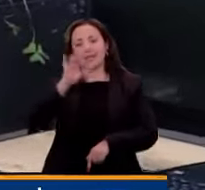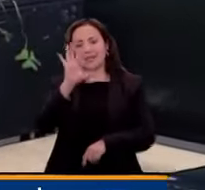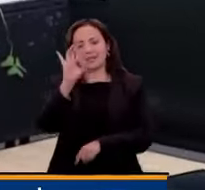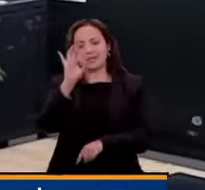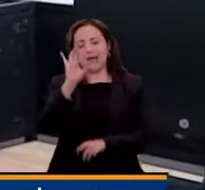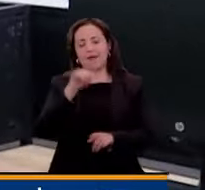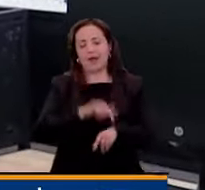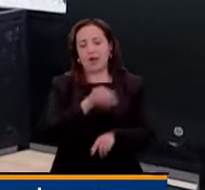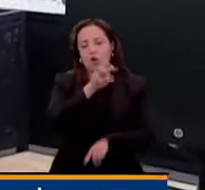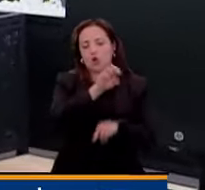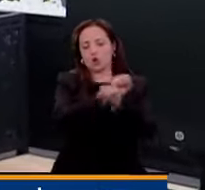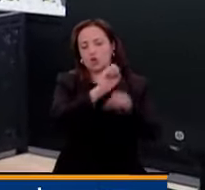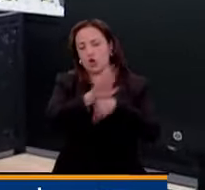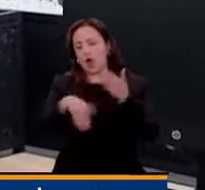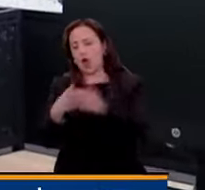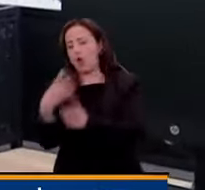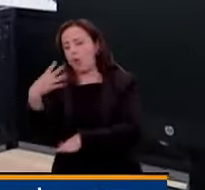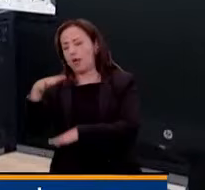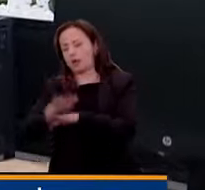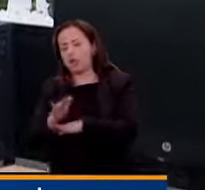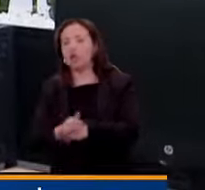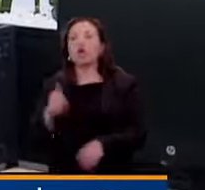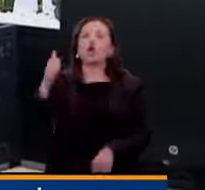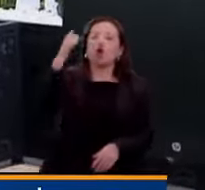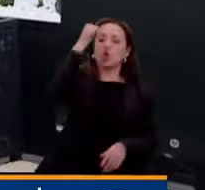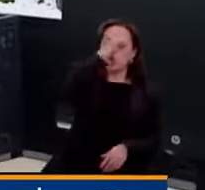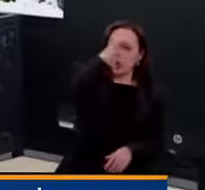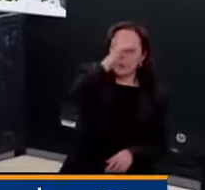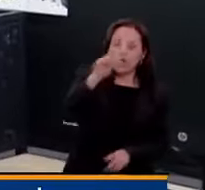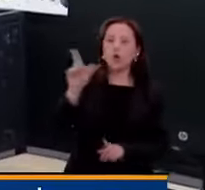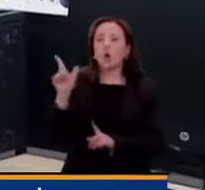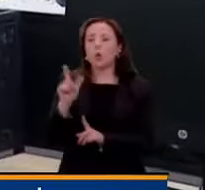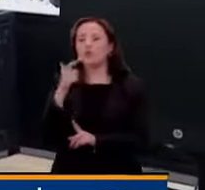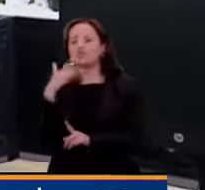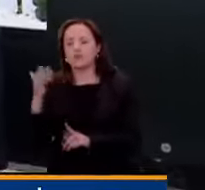de 8 a 4, domingo y lunes festivo de 8 a 1 de la tarde.